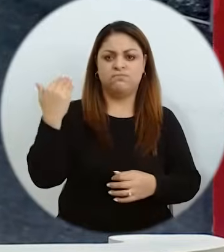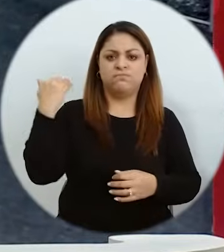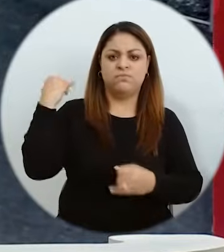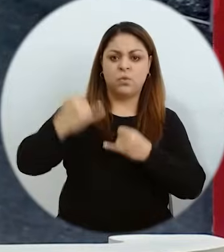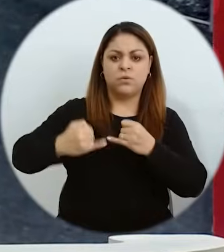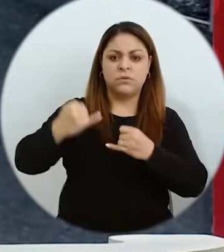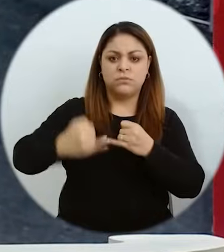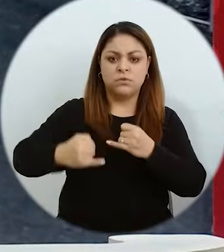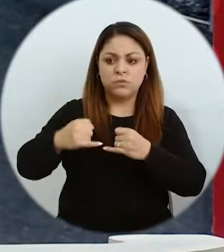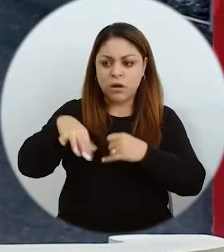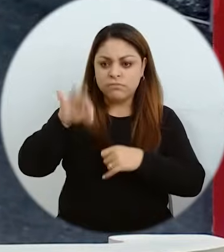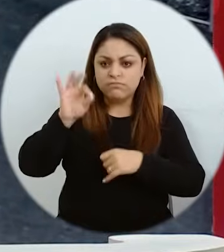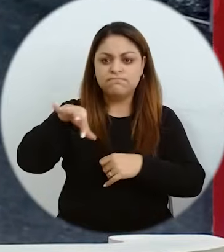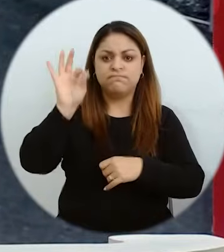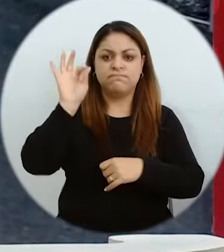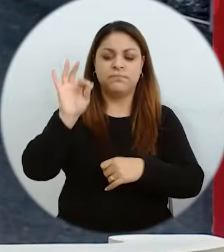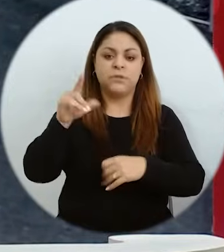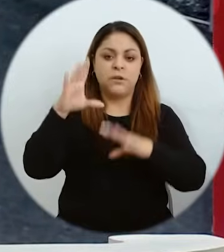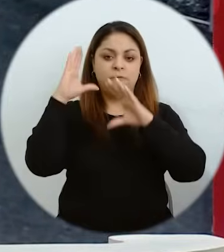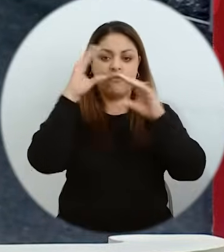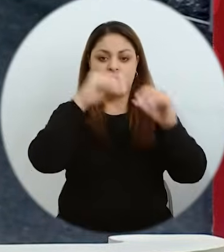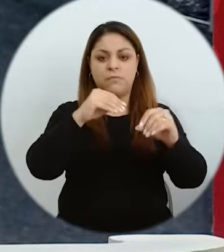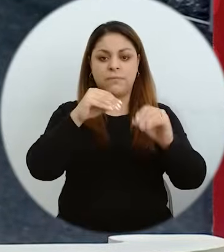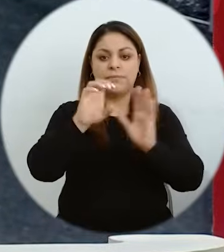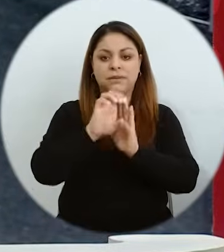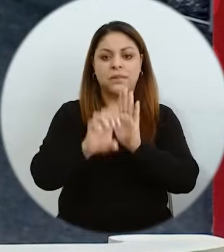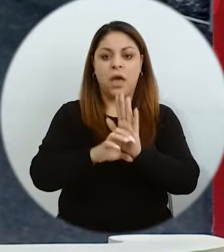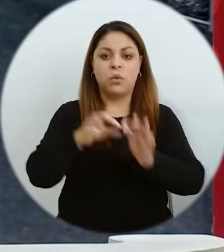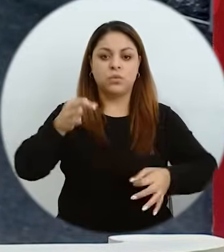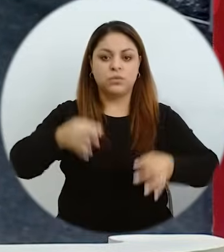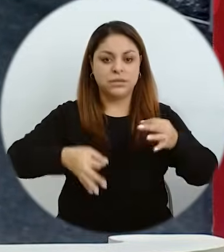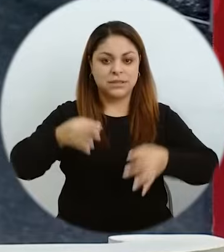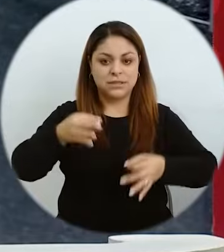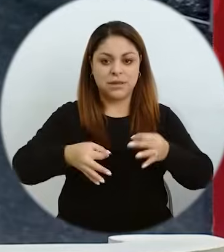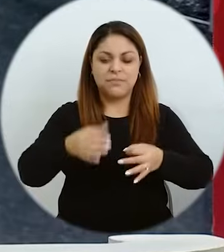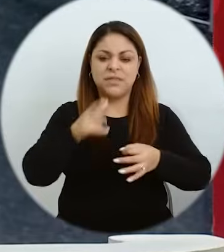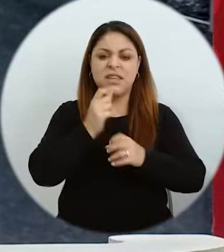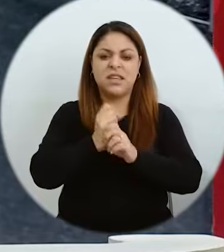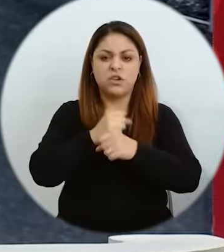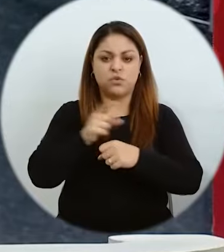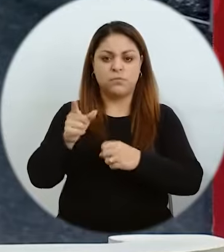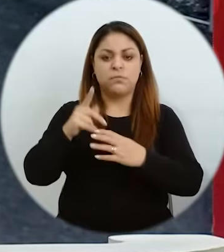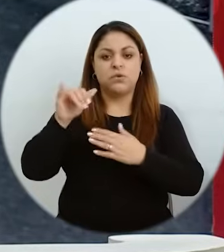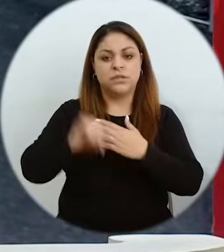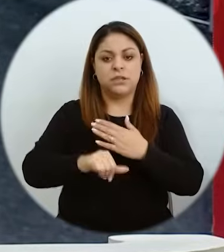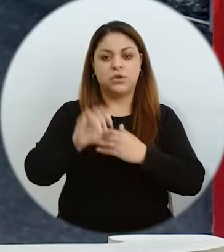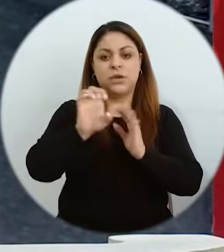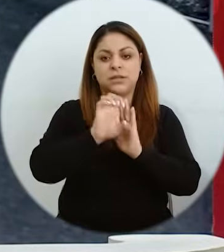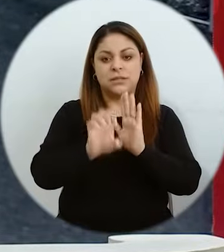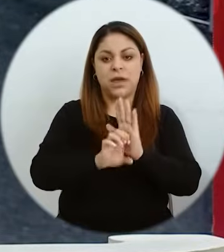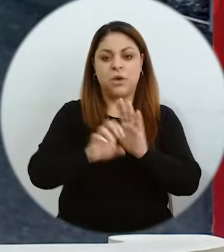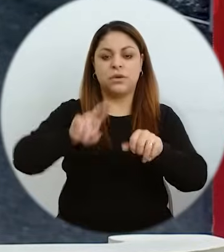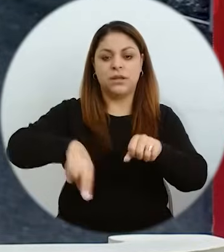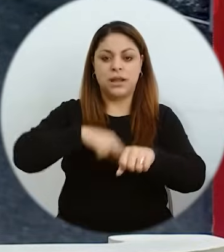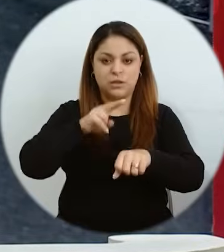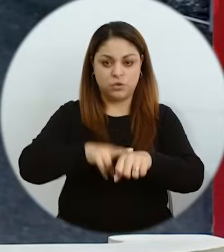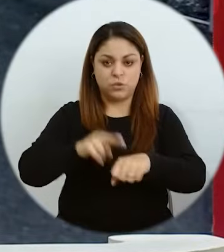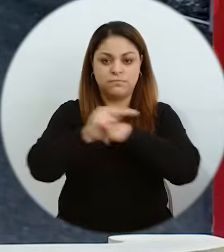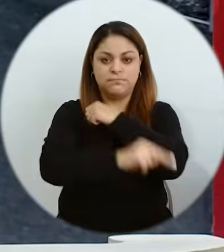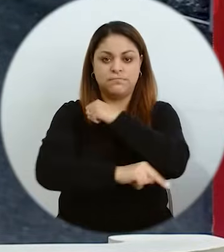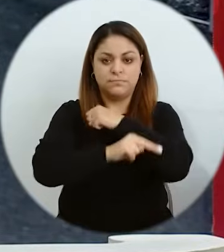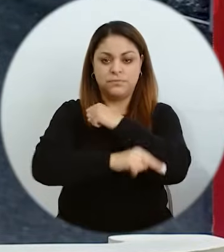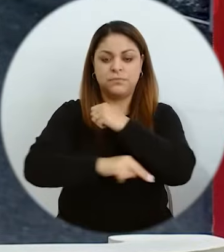últimos hallazgos presentados por el quinto informe del Estado de la Justicia realizado por el Proyecto Estado de la Nación del Consejo